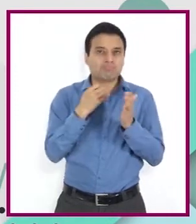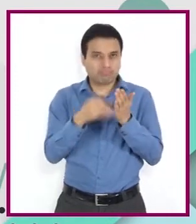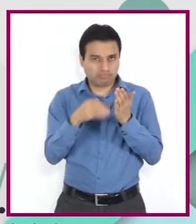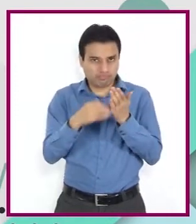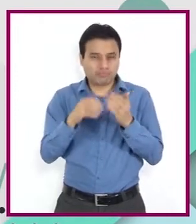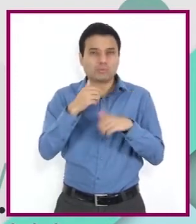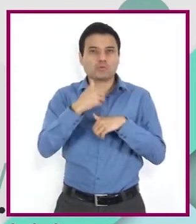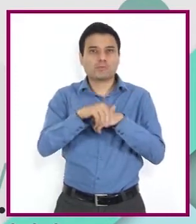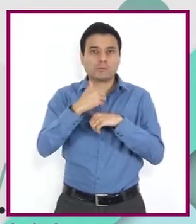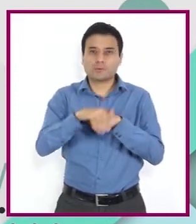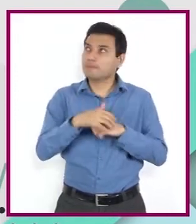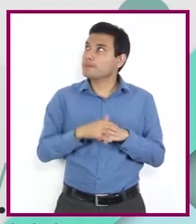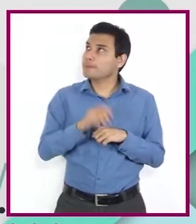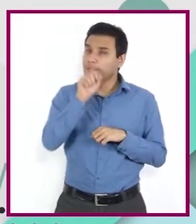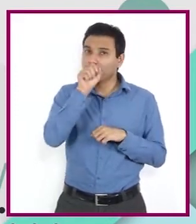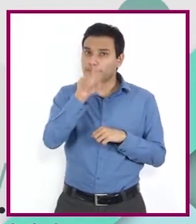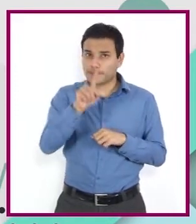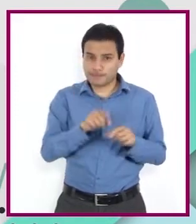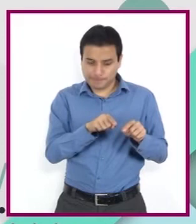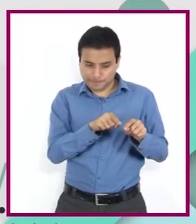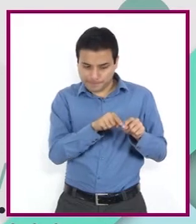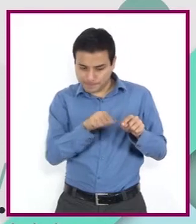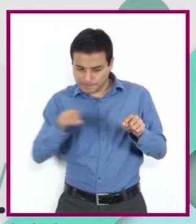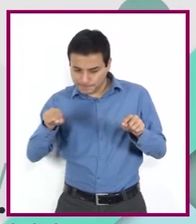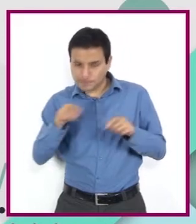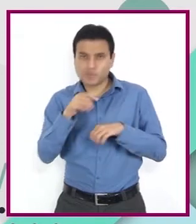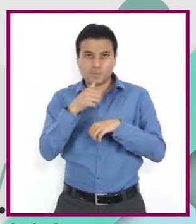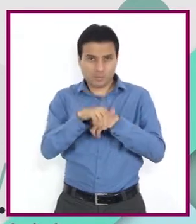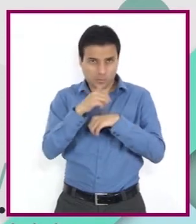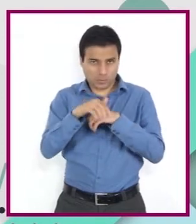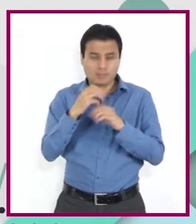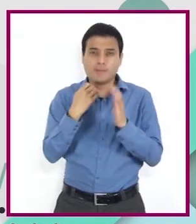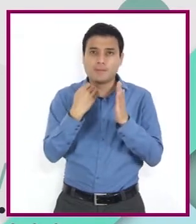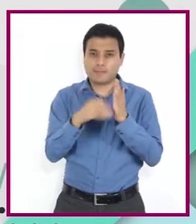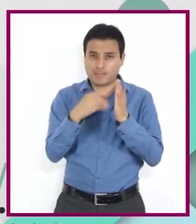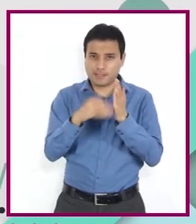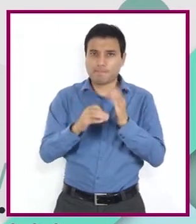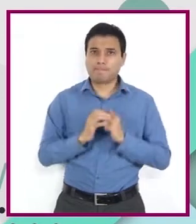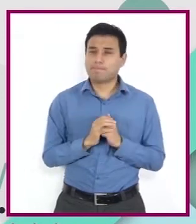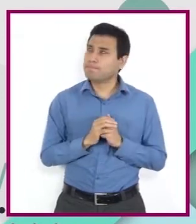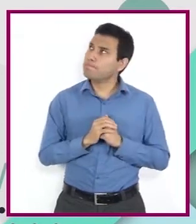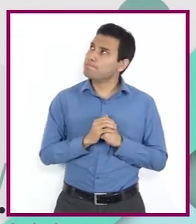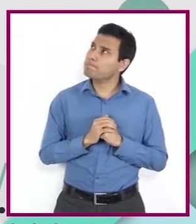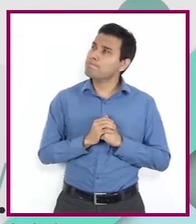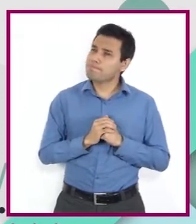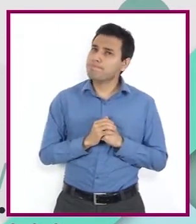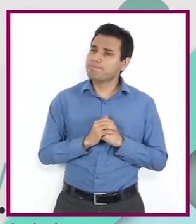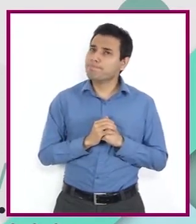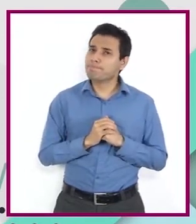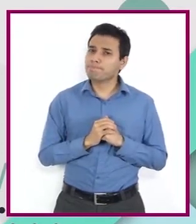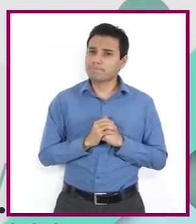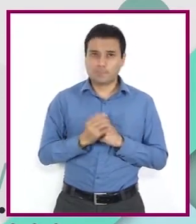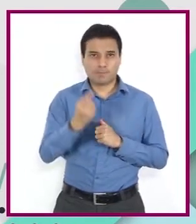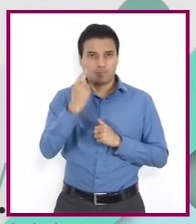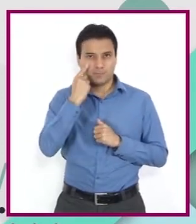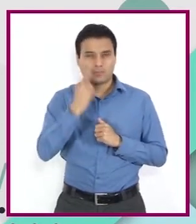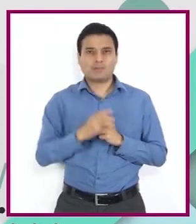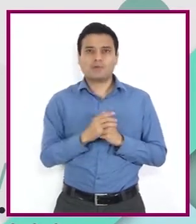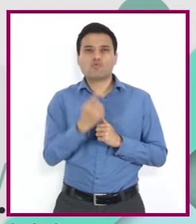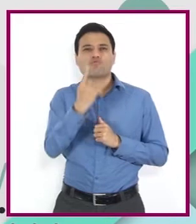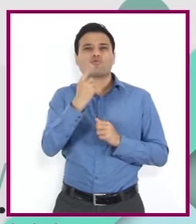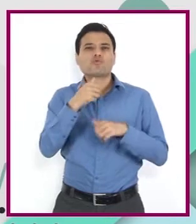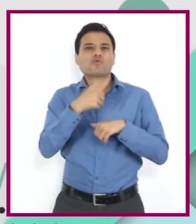faltan valores que corresponden a la medida del largo del jardín. Sin embargo, tenemos un valor constante,